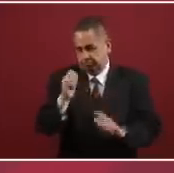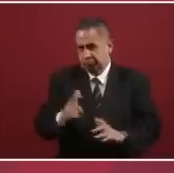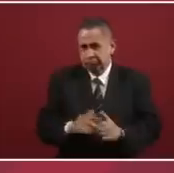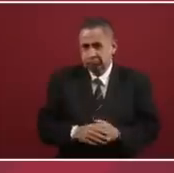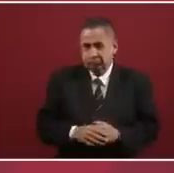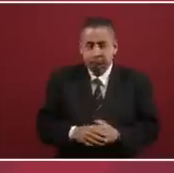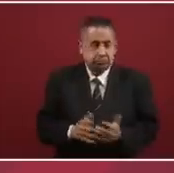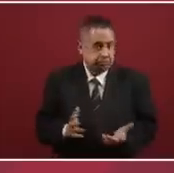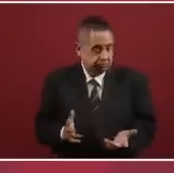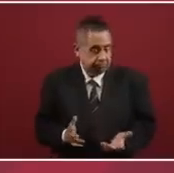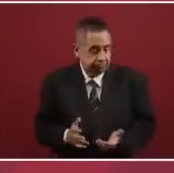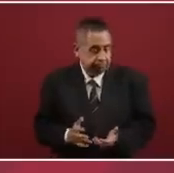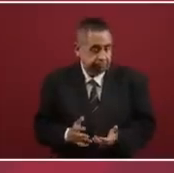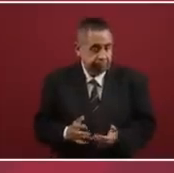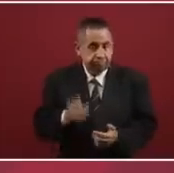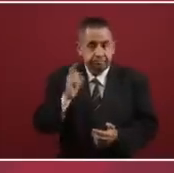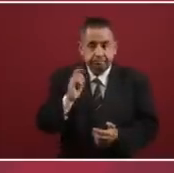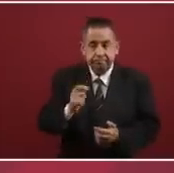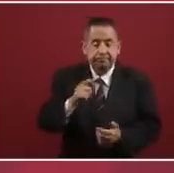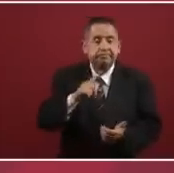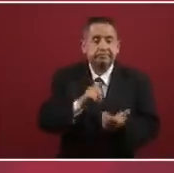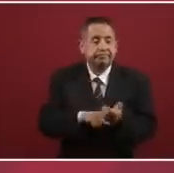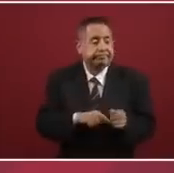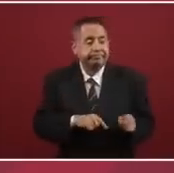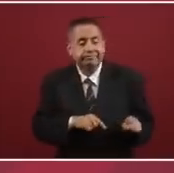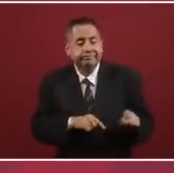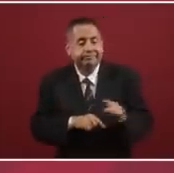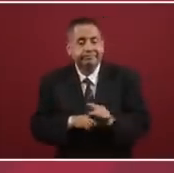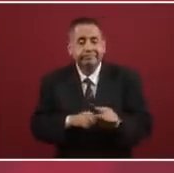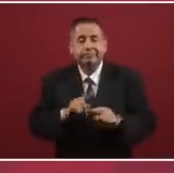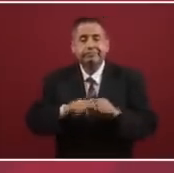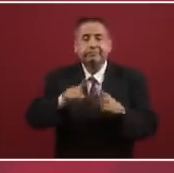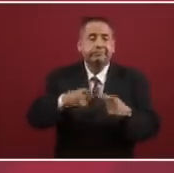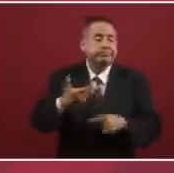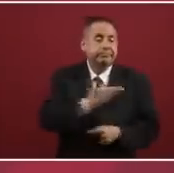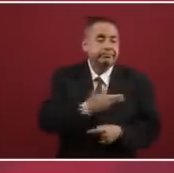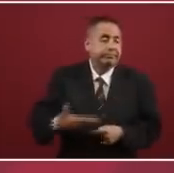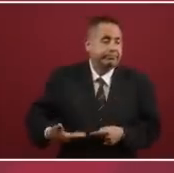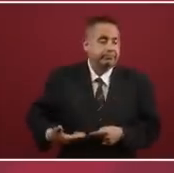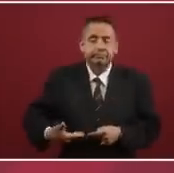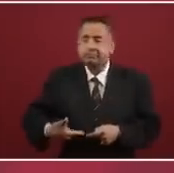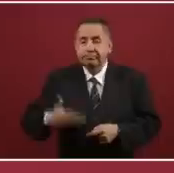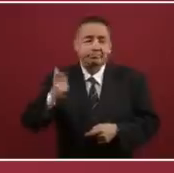Y eso dependía del presidente.